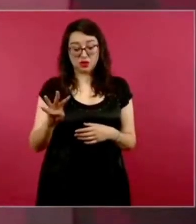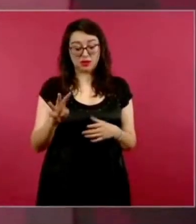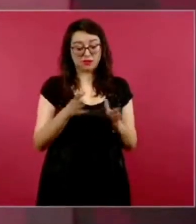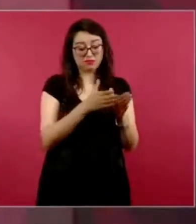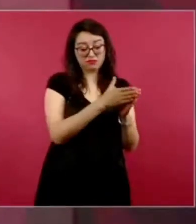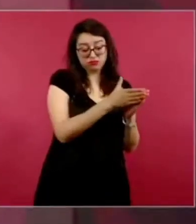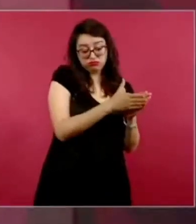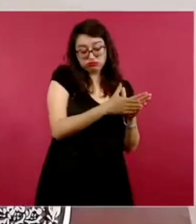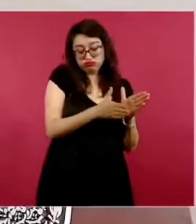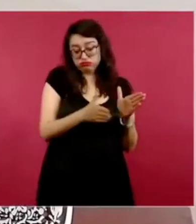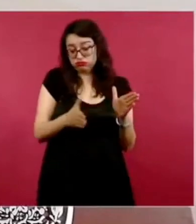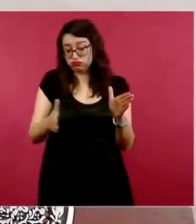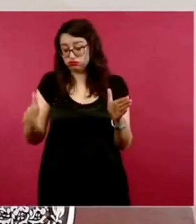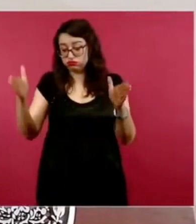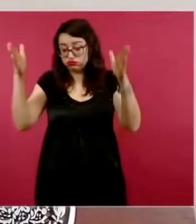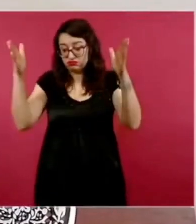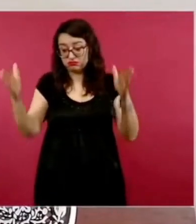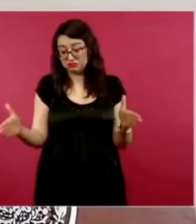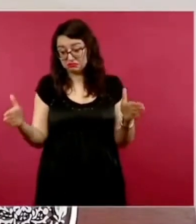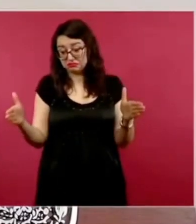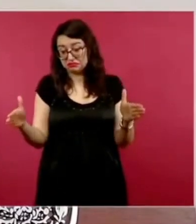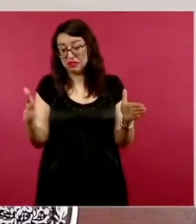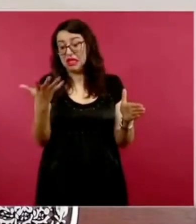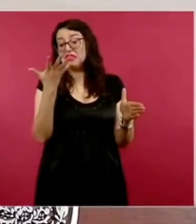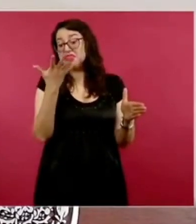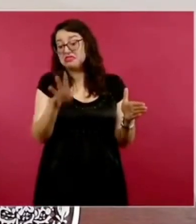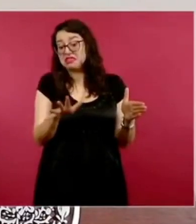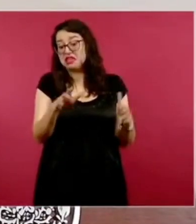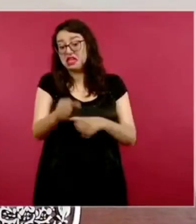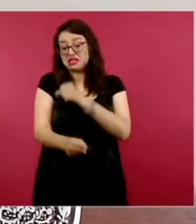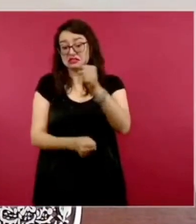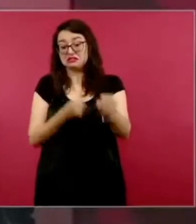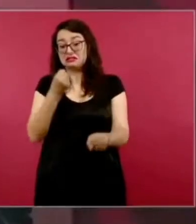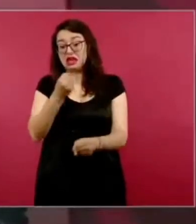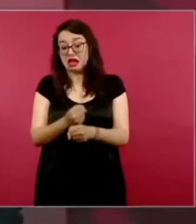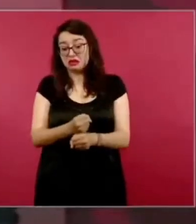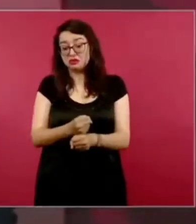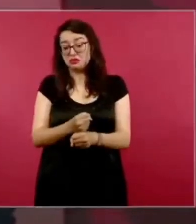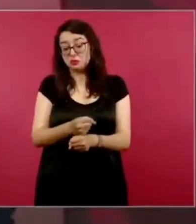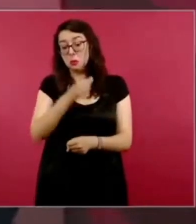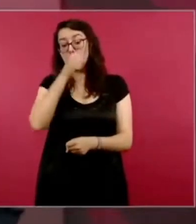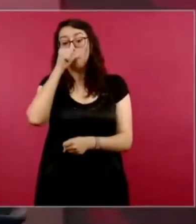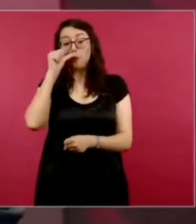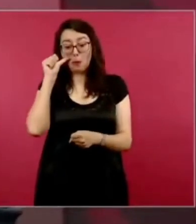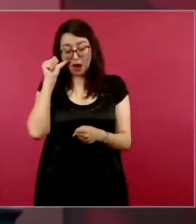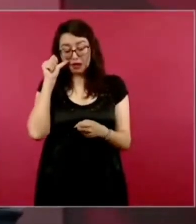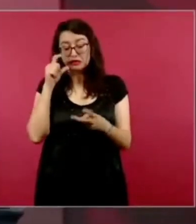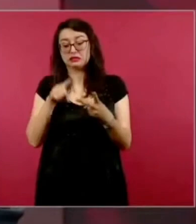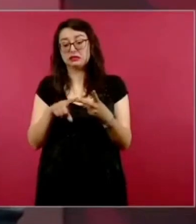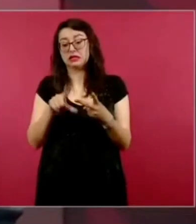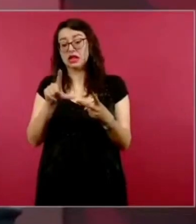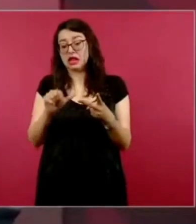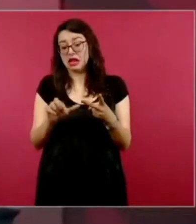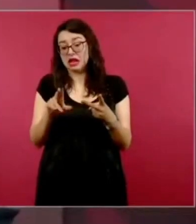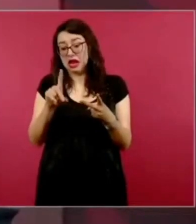en los 10 años de la República restaurada, cuando gobernó Juárez y Lerdo.